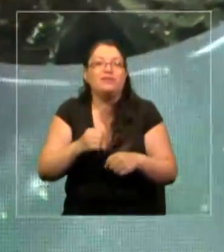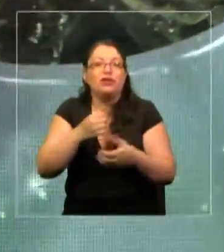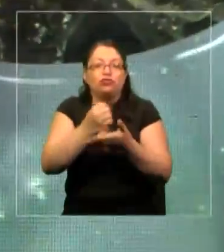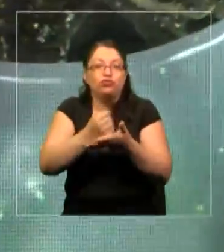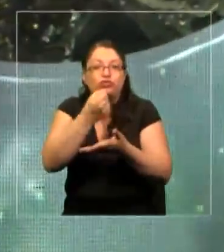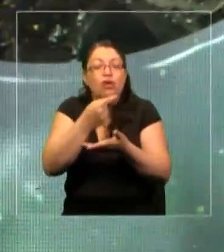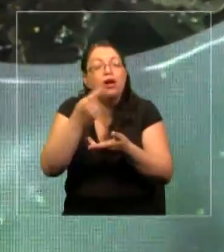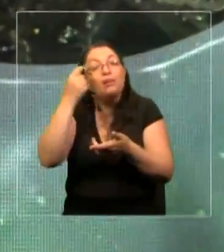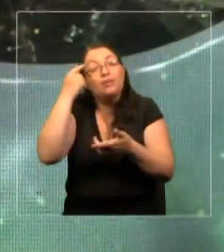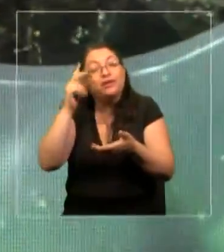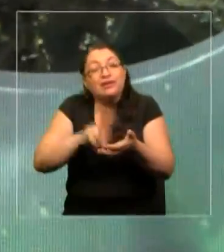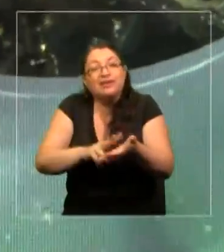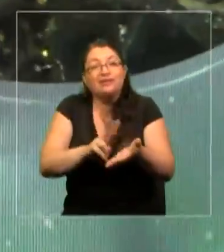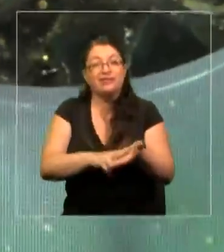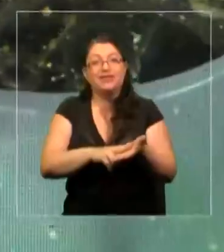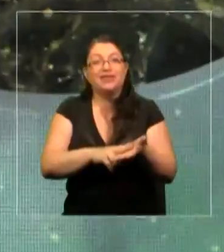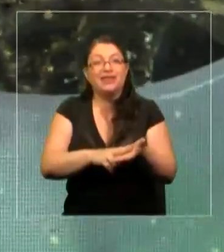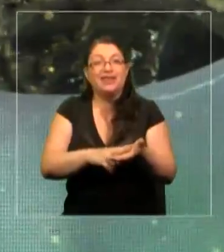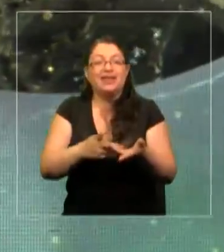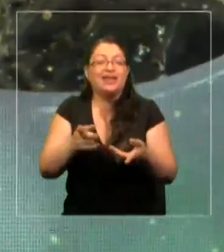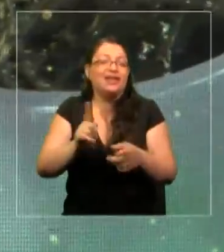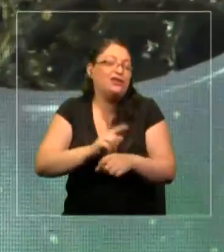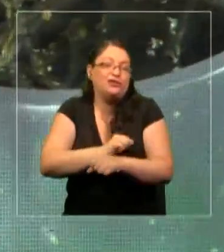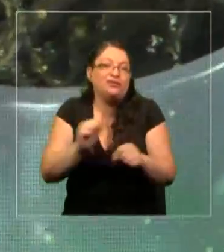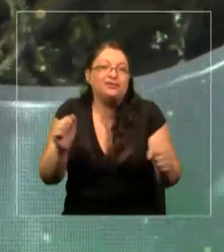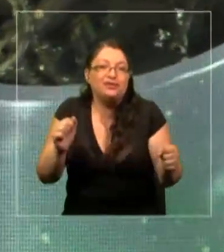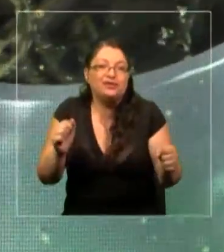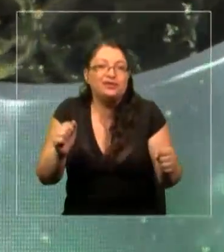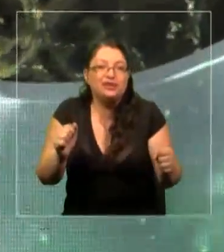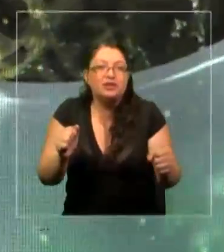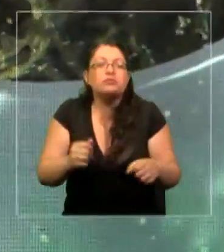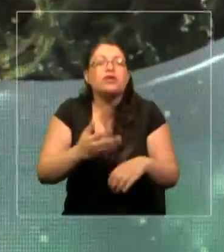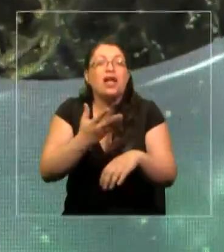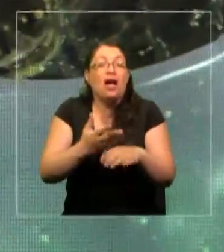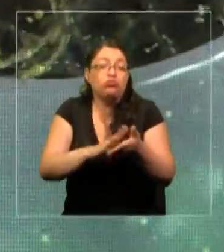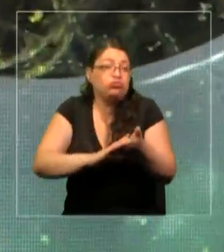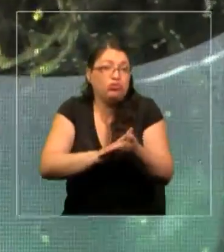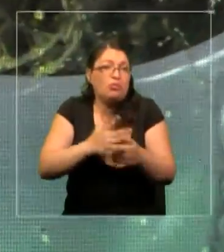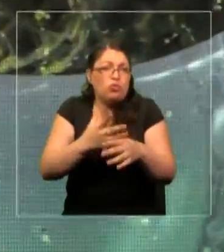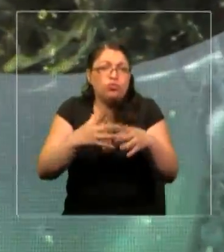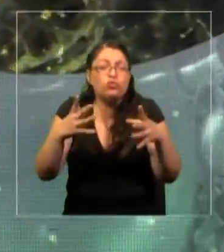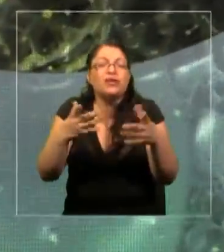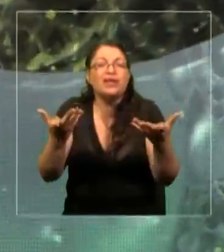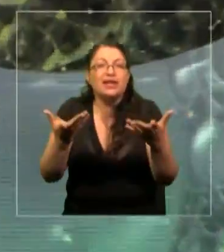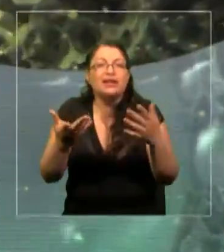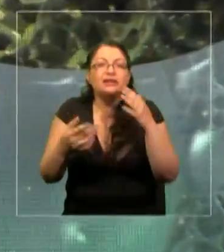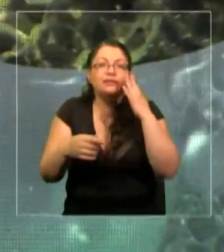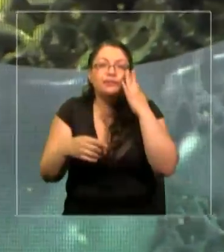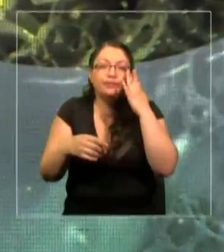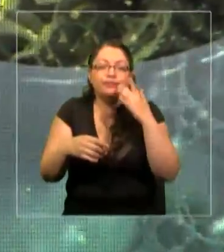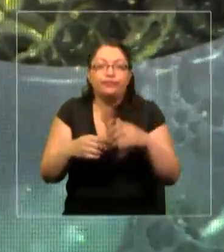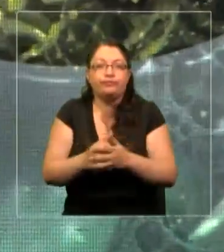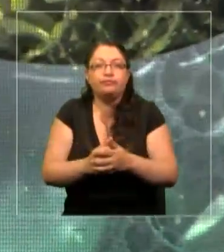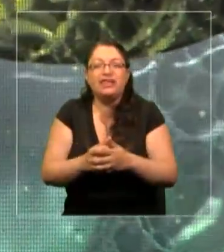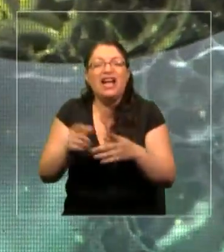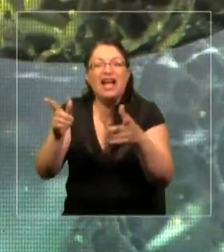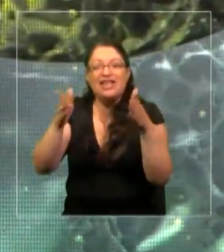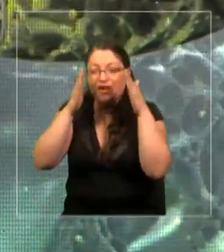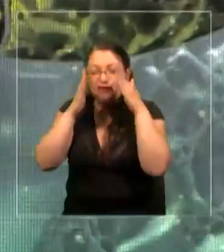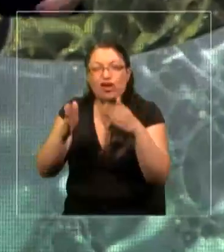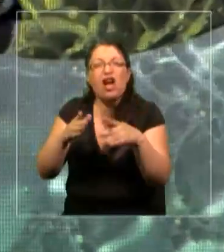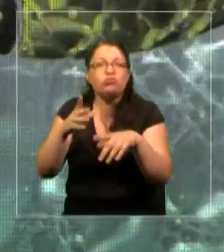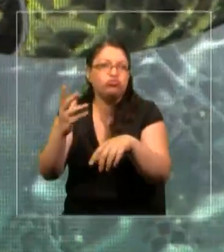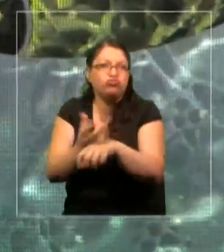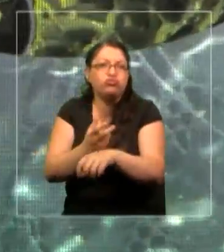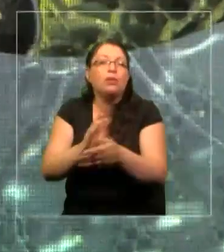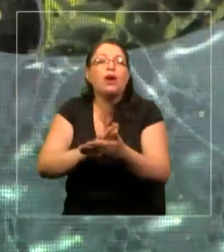verdad es que simplemente no es factible. Hay un gran ejemplo de una falla de este tipo de enfoque.